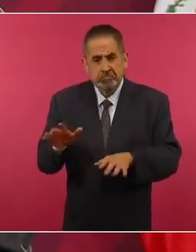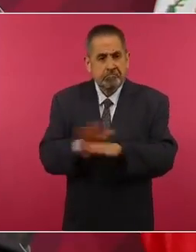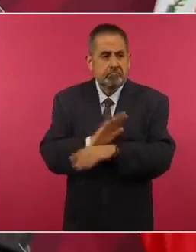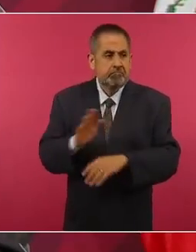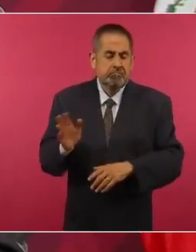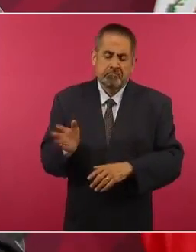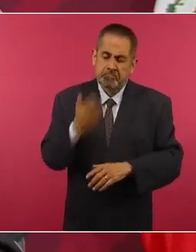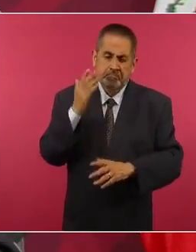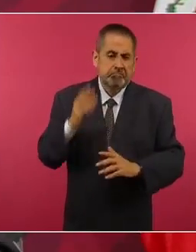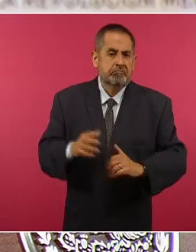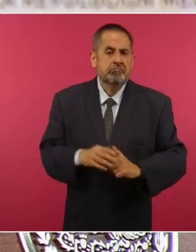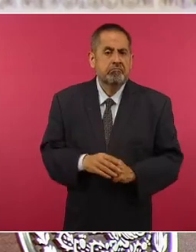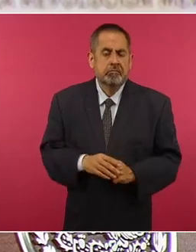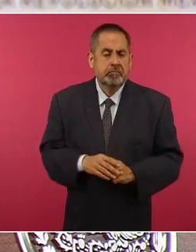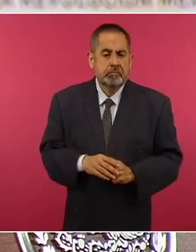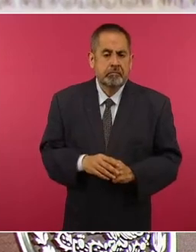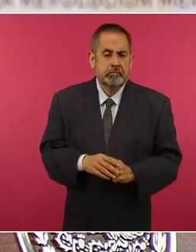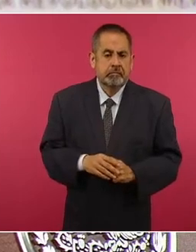para